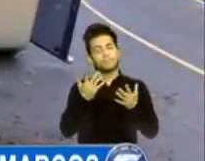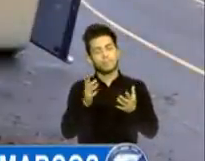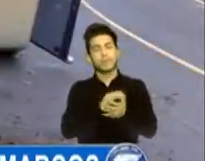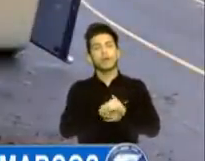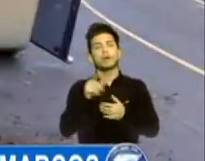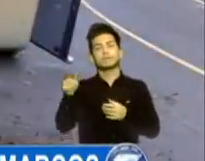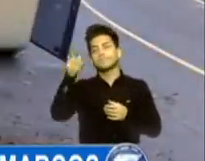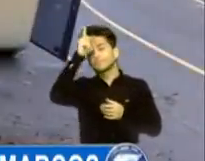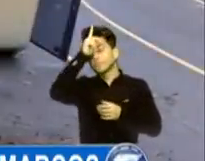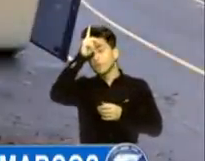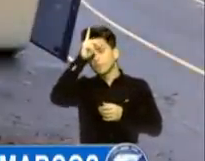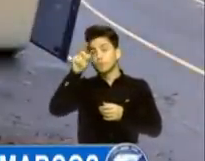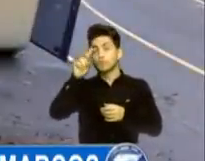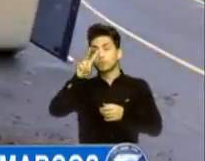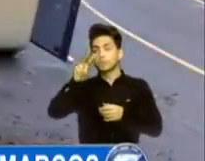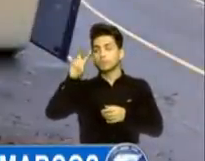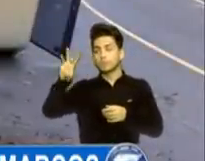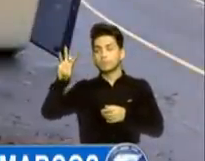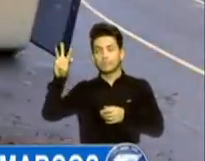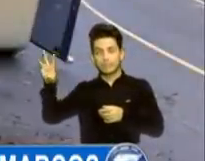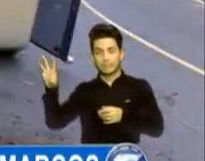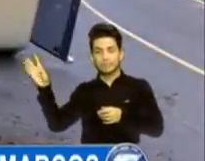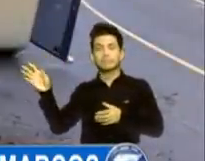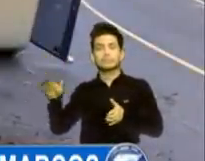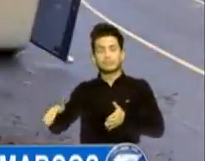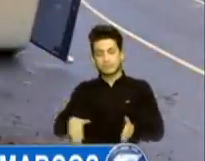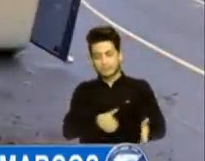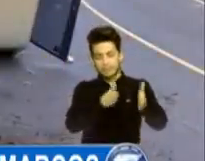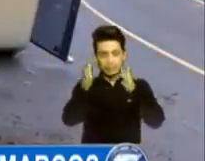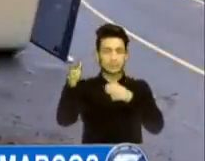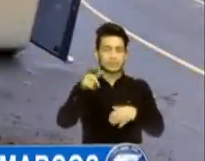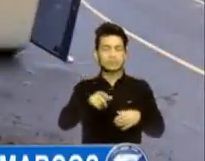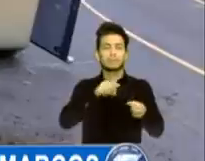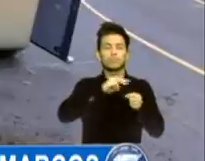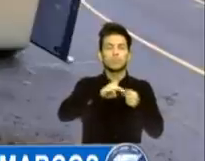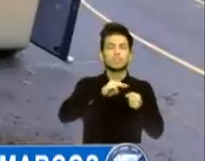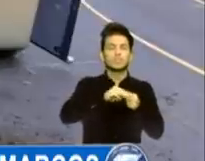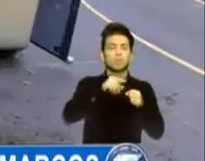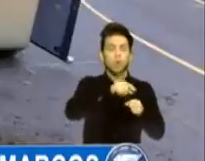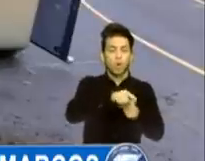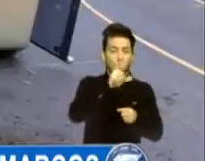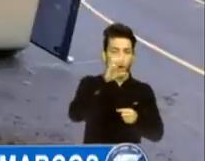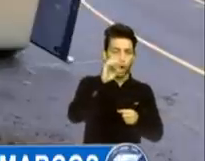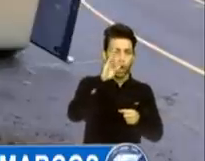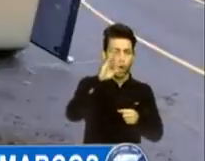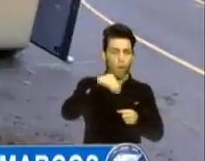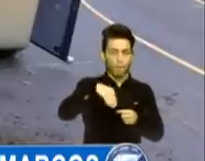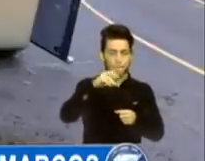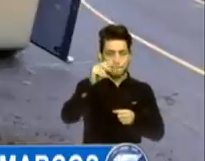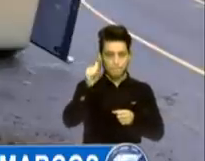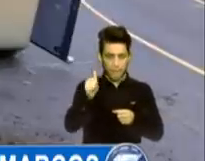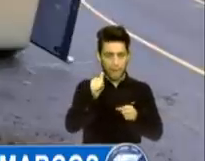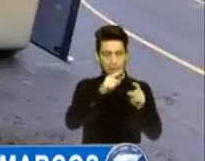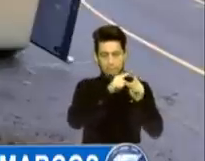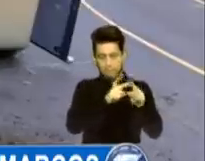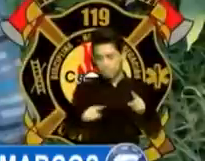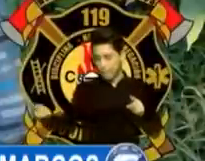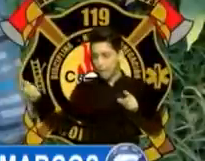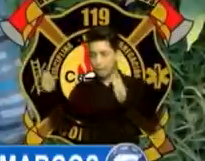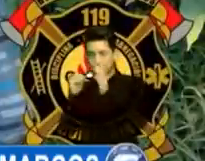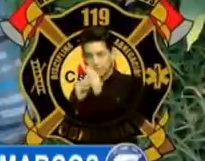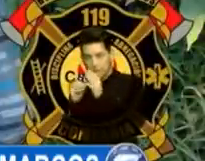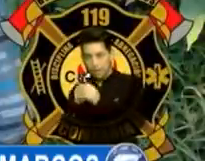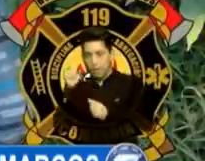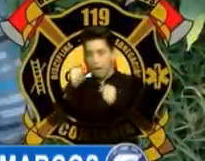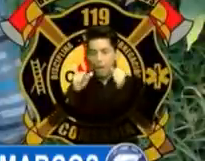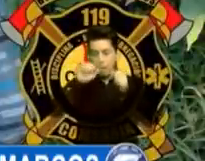kilómetro 233, ruta que conduce del municipio de Colomba, Costa Cuca, a Quetzaltenango, un vehículo volcó.